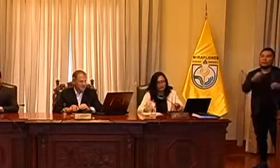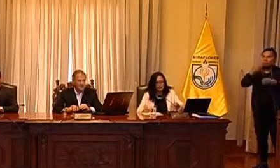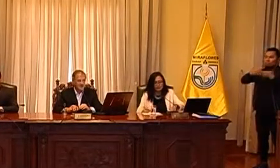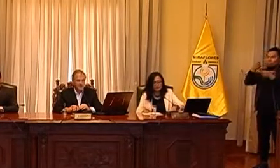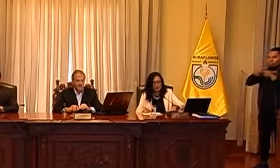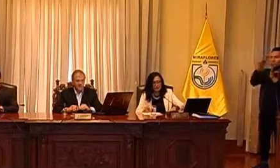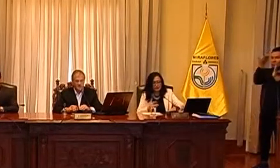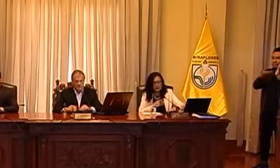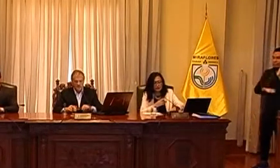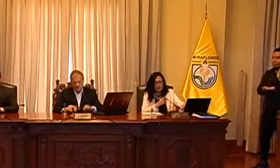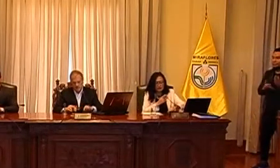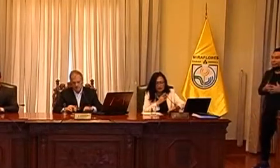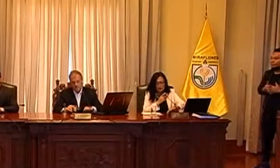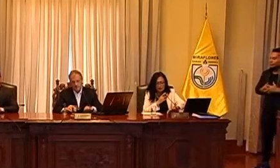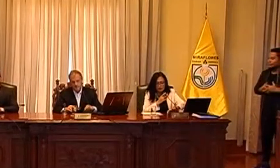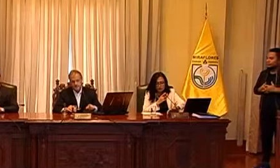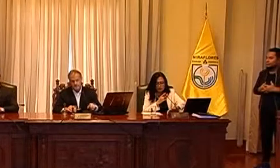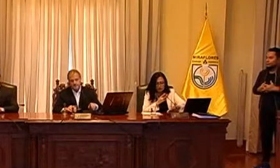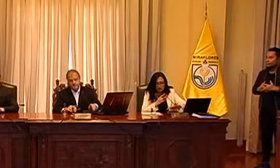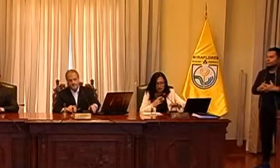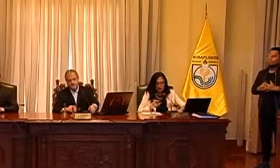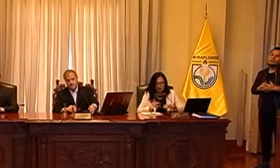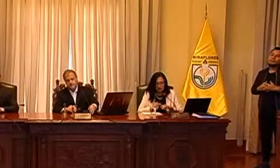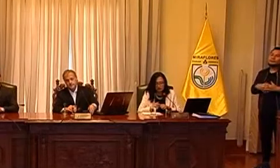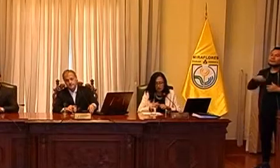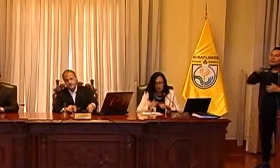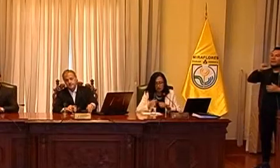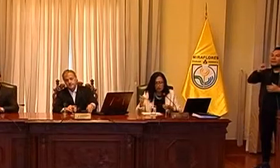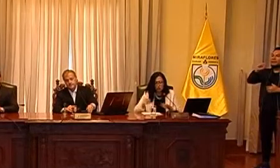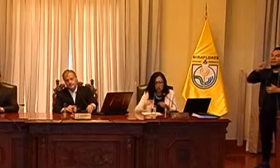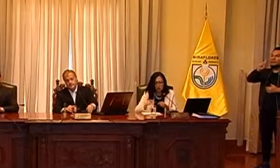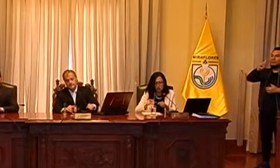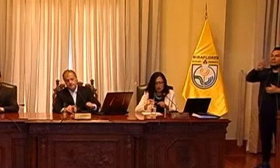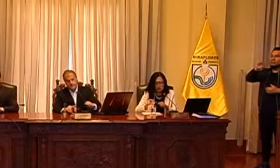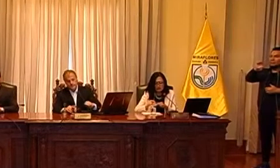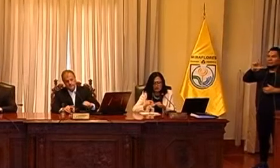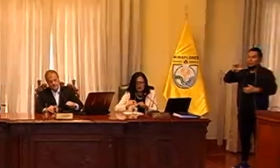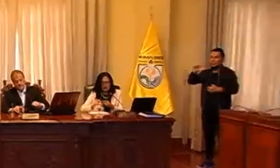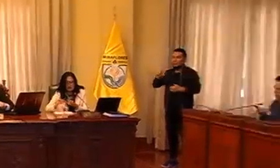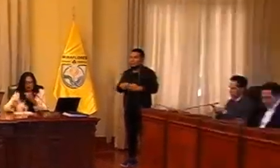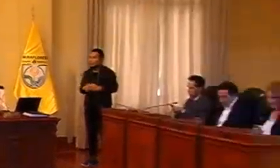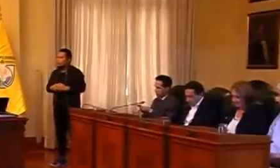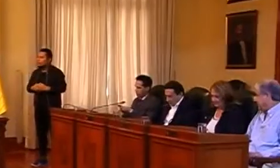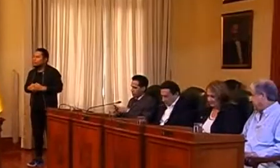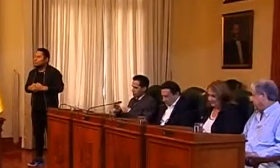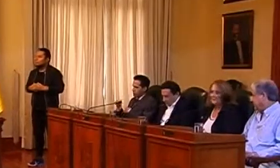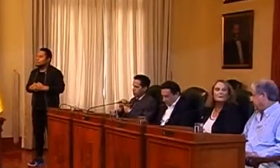sirva a pasar la lista del caso. Señor Israel Orlando Acuña Huoncoquis.